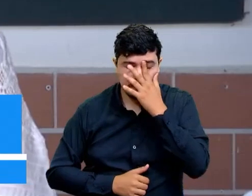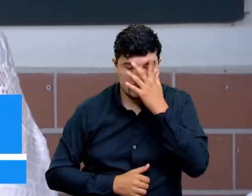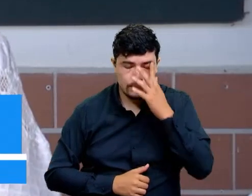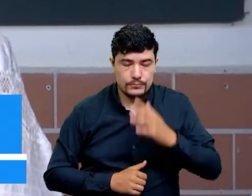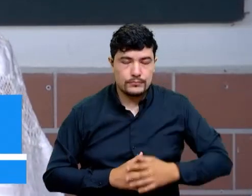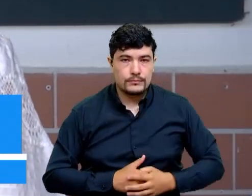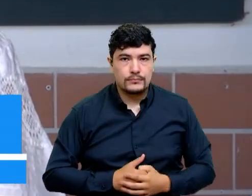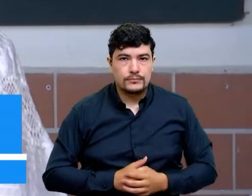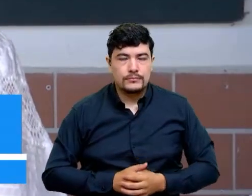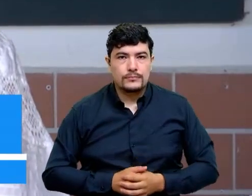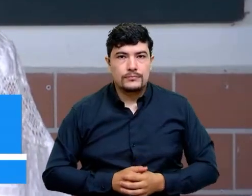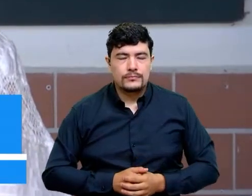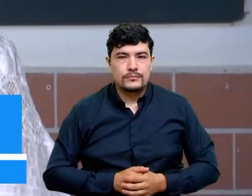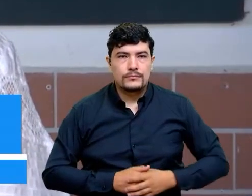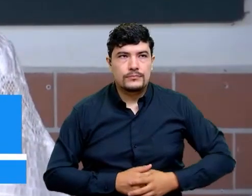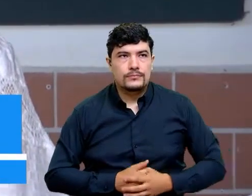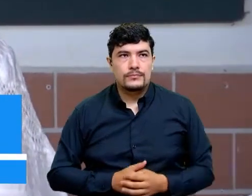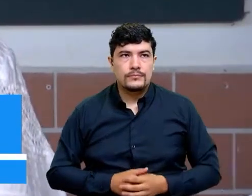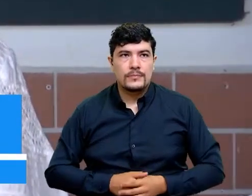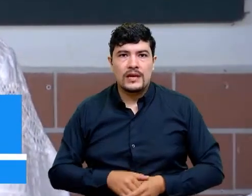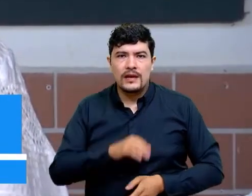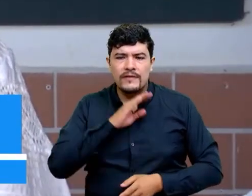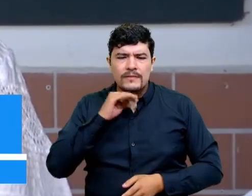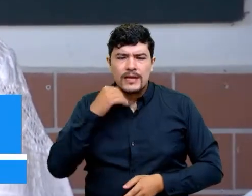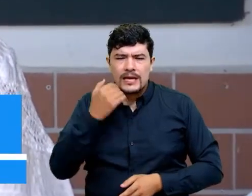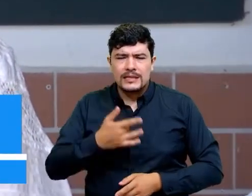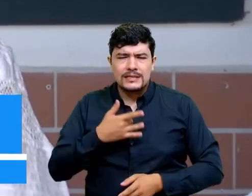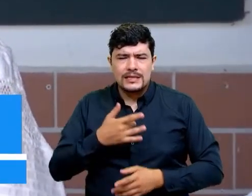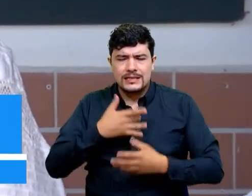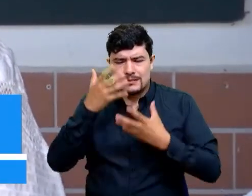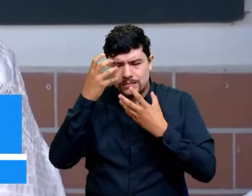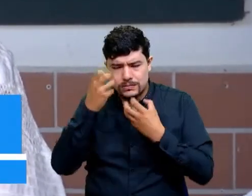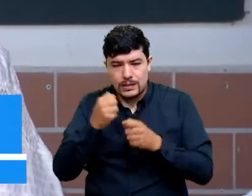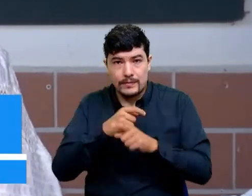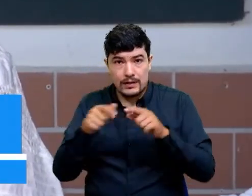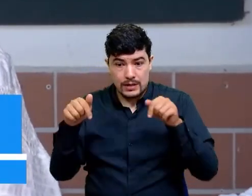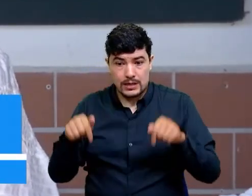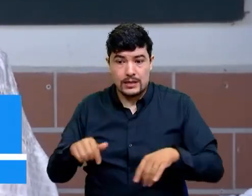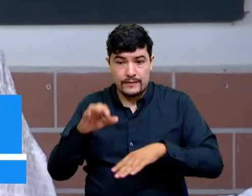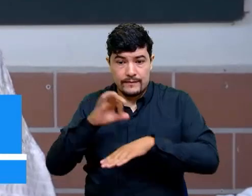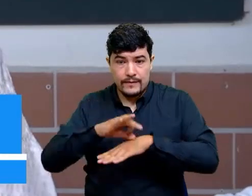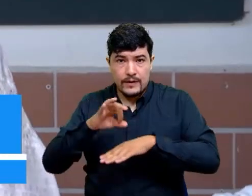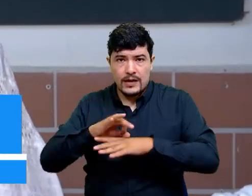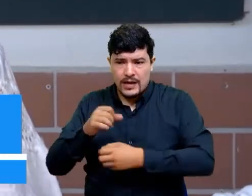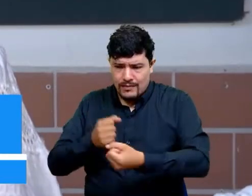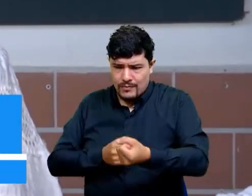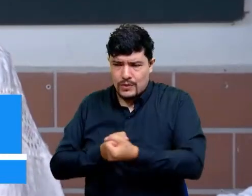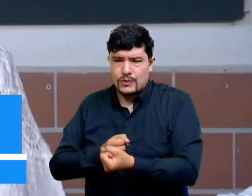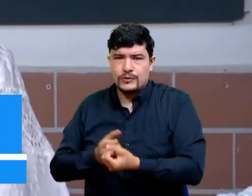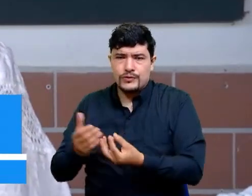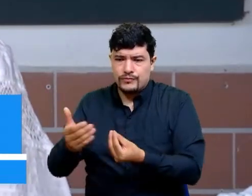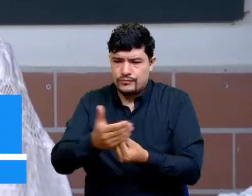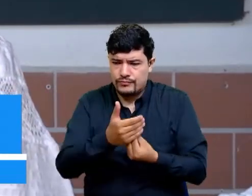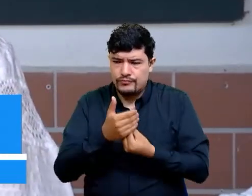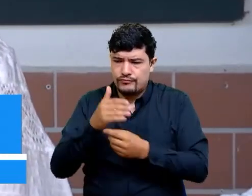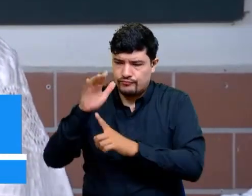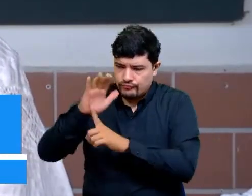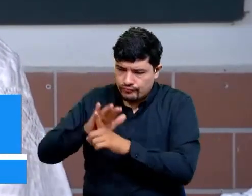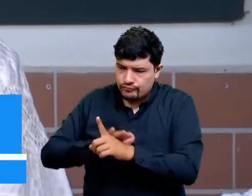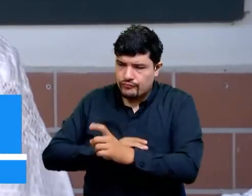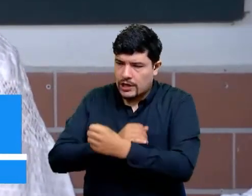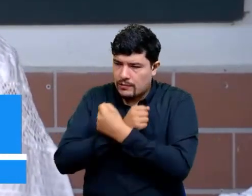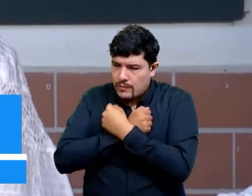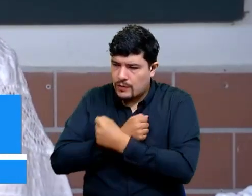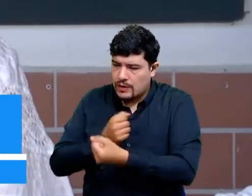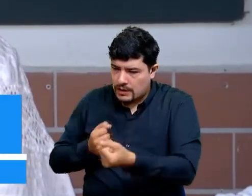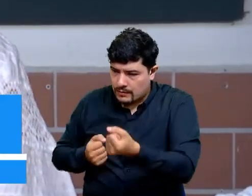verdad se sienten ellos desfavorecidos, pero aquí encuentran apoyo, cariño, mucha gestión para poderlos